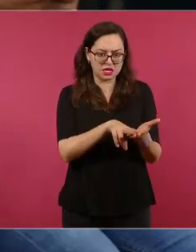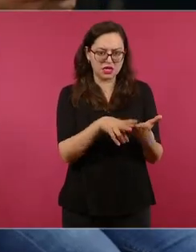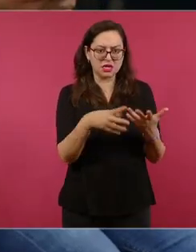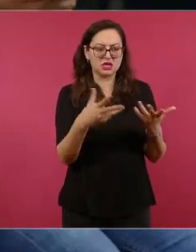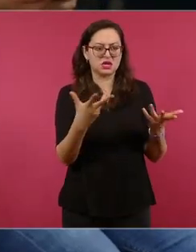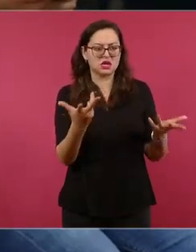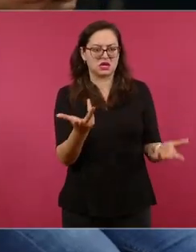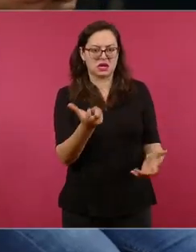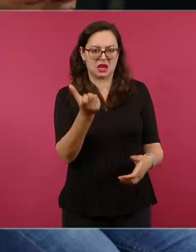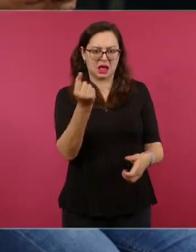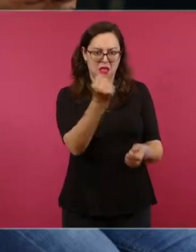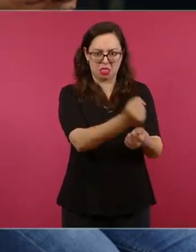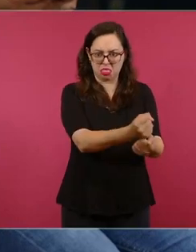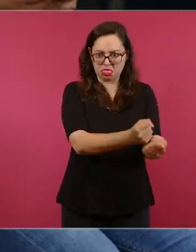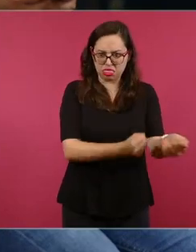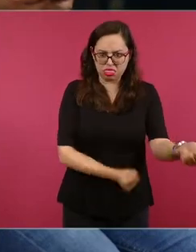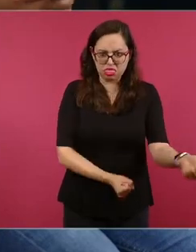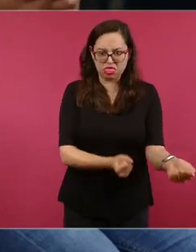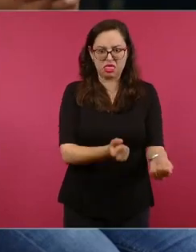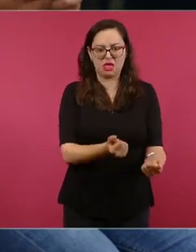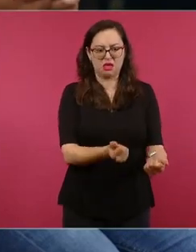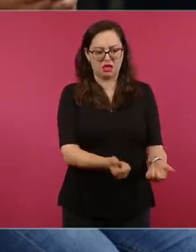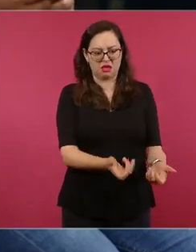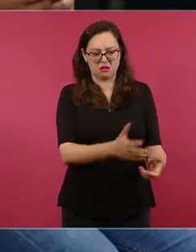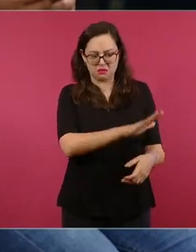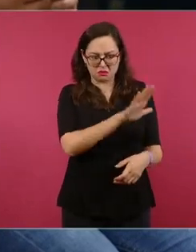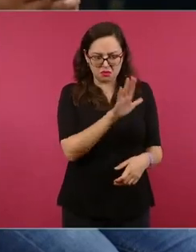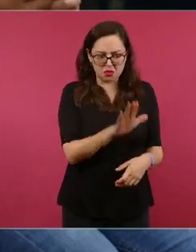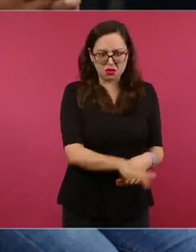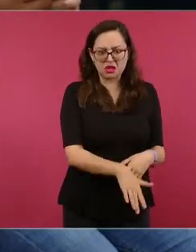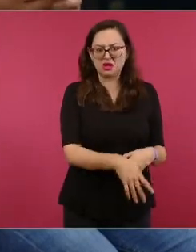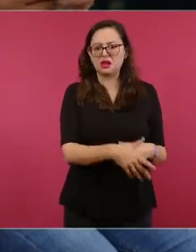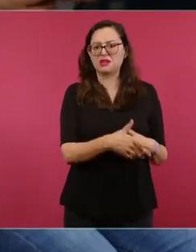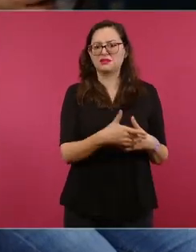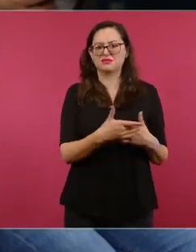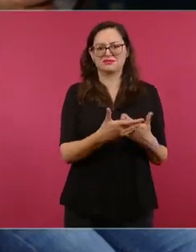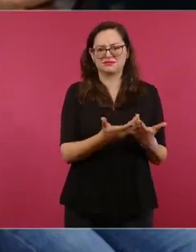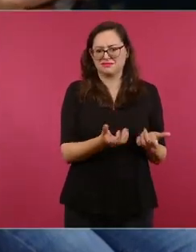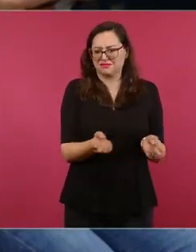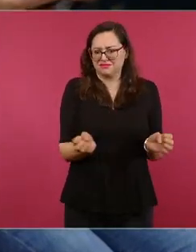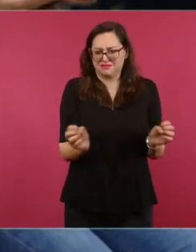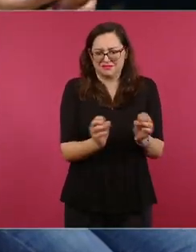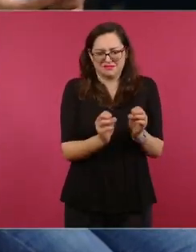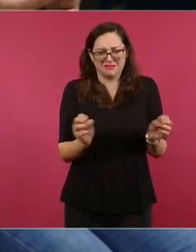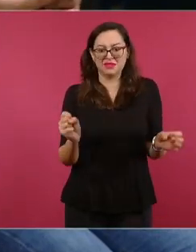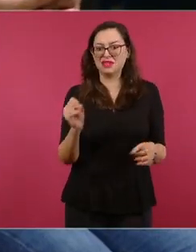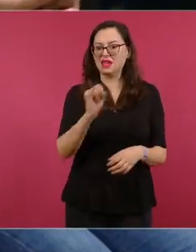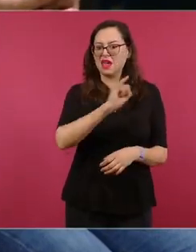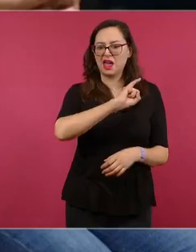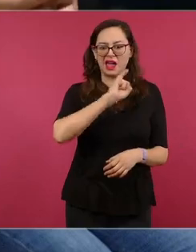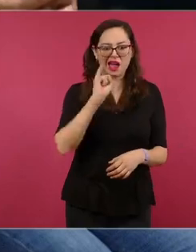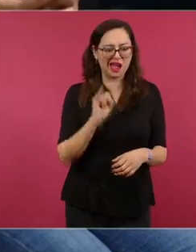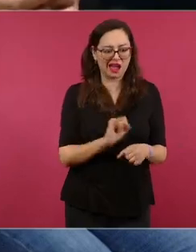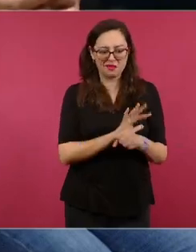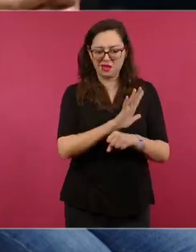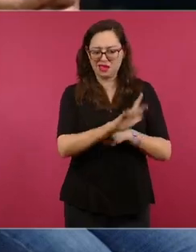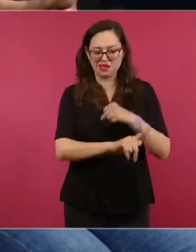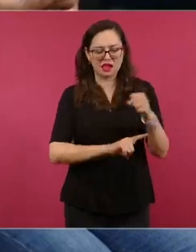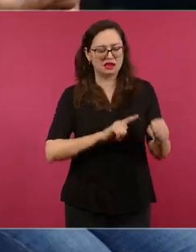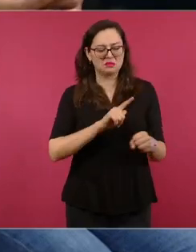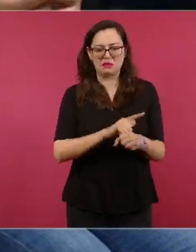hacía, ni se busque el árbol más alto, recio y recto del monte para sacrificarlos a ambos para este ritual